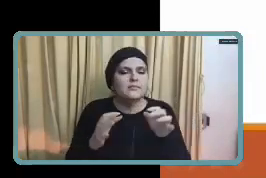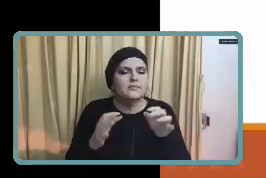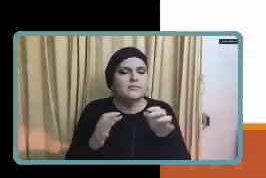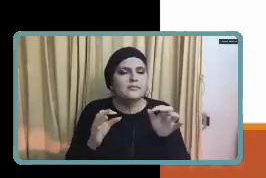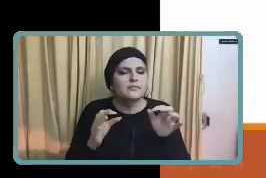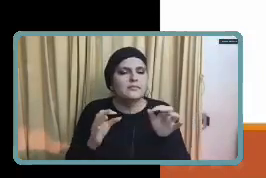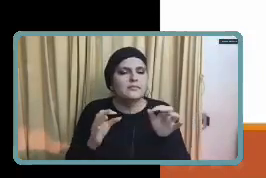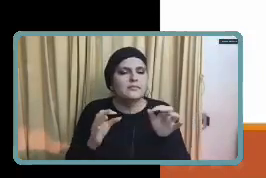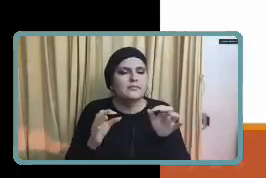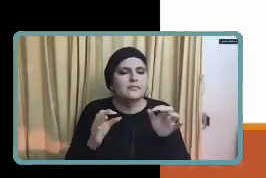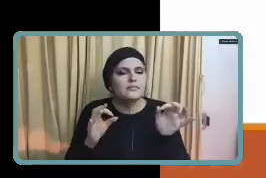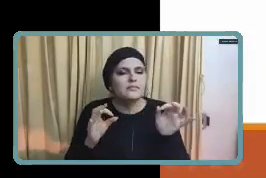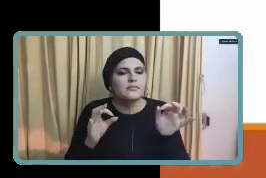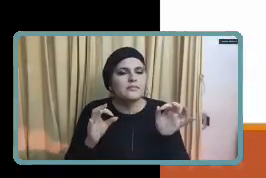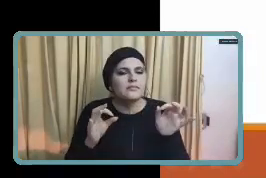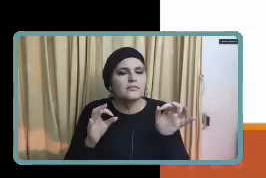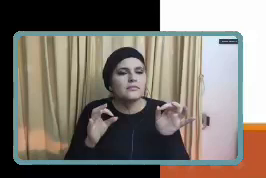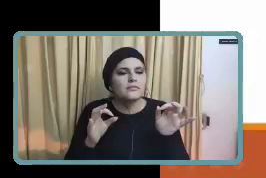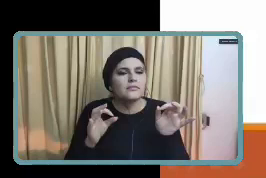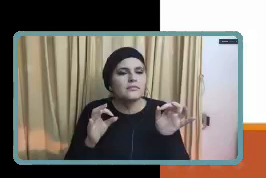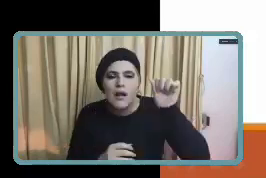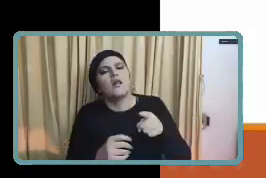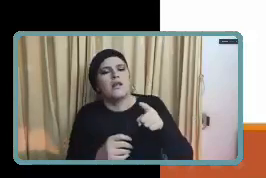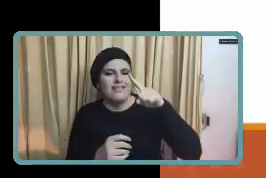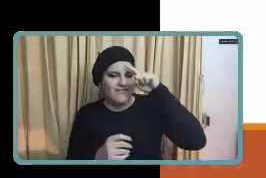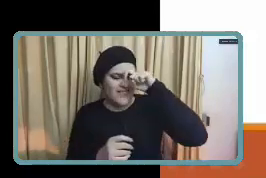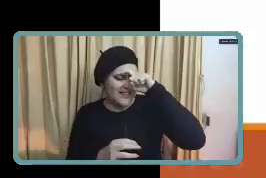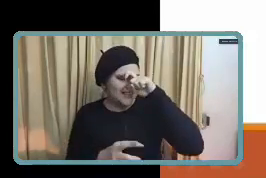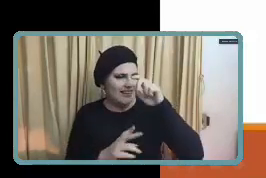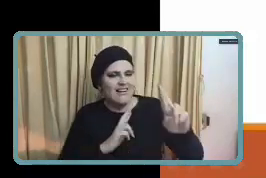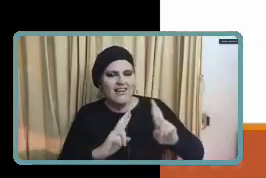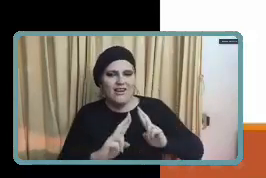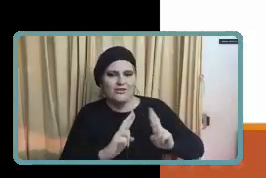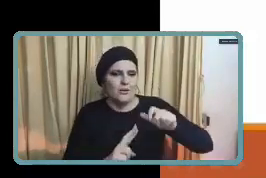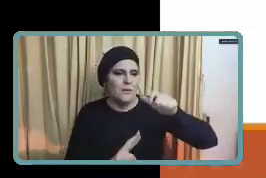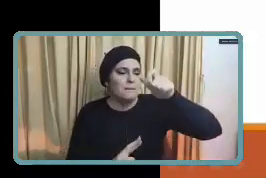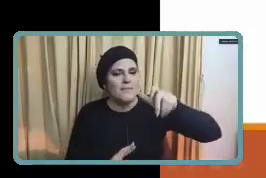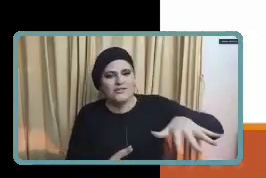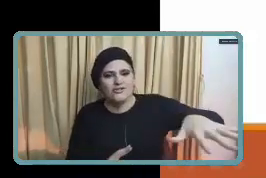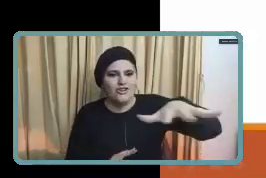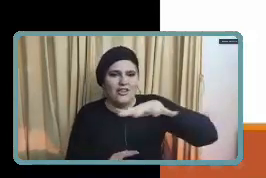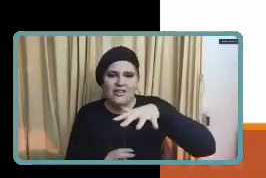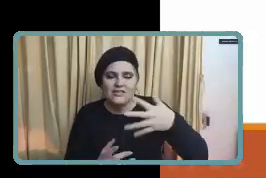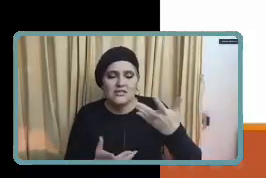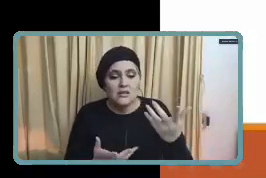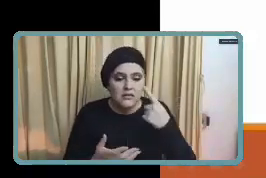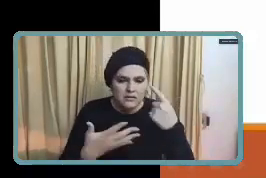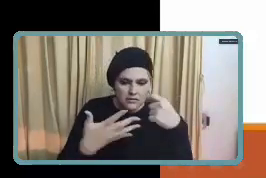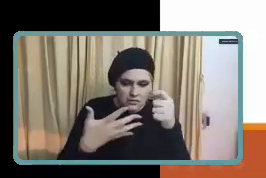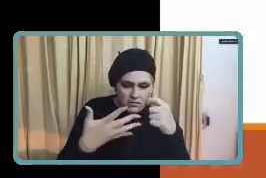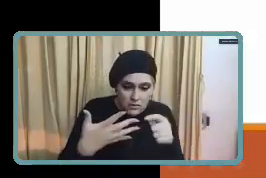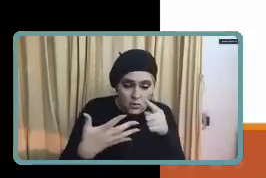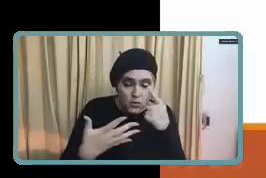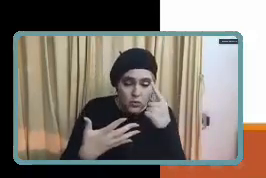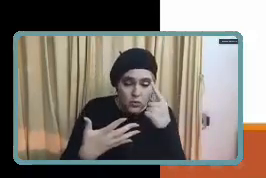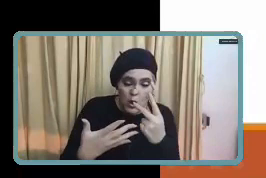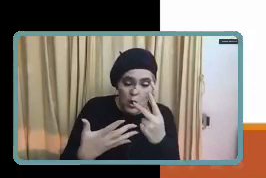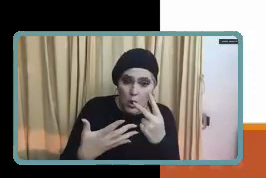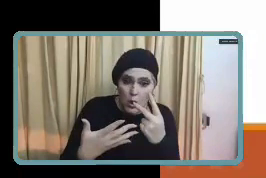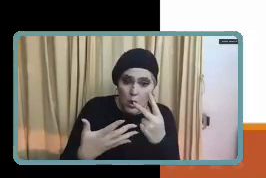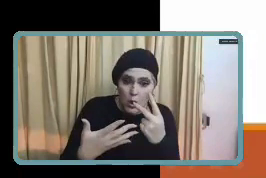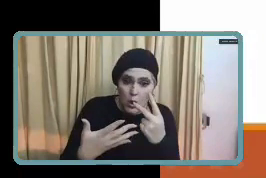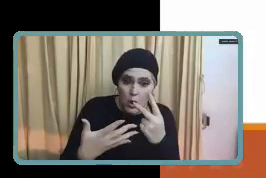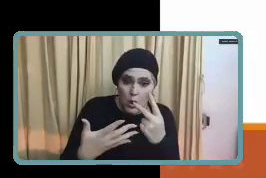tener una dificultad en la interacción social, cumpliendo estos criterios, más de 2 de estos, o patrones de comportamiento